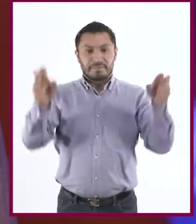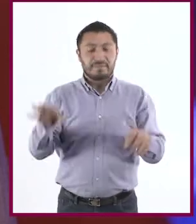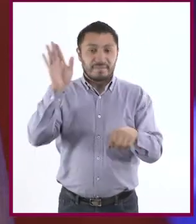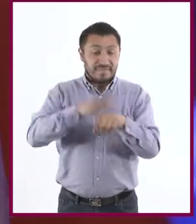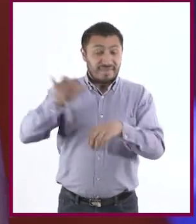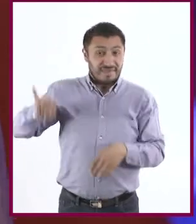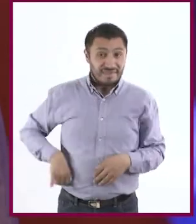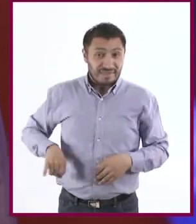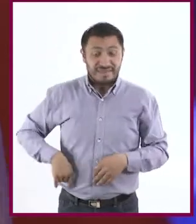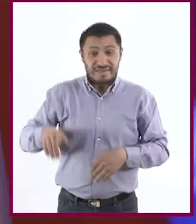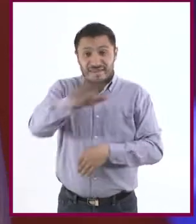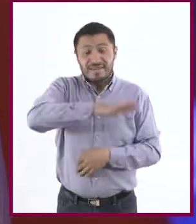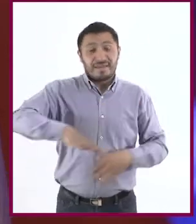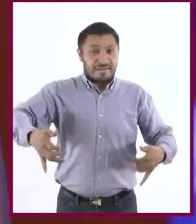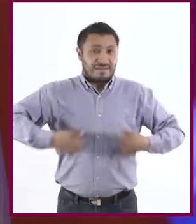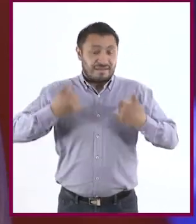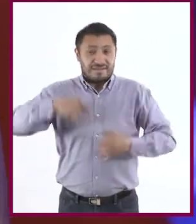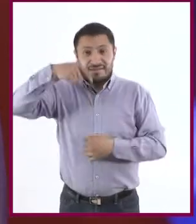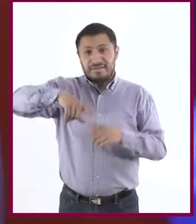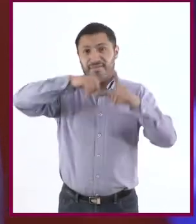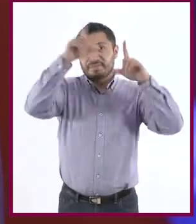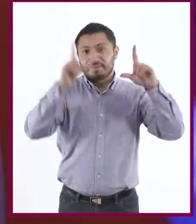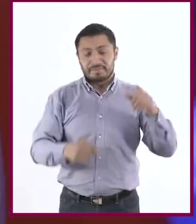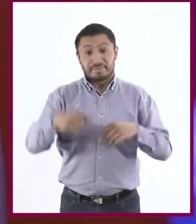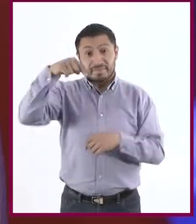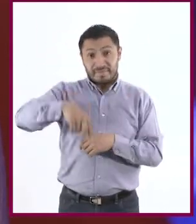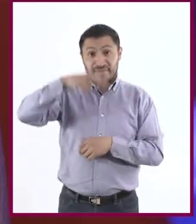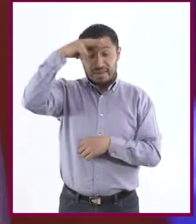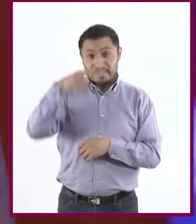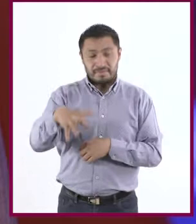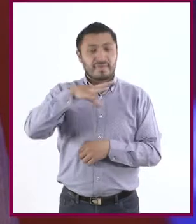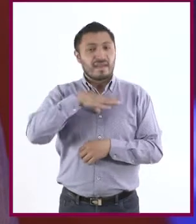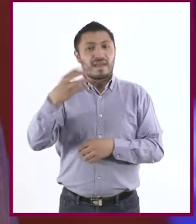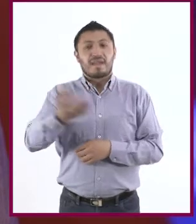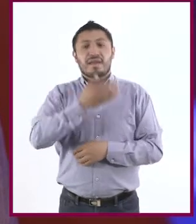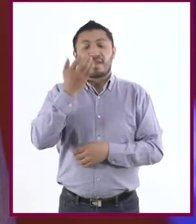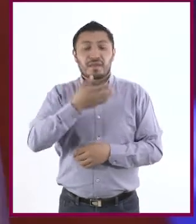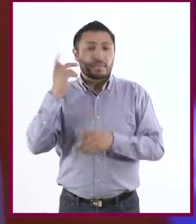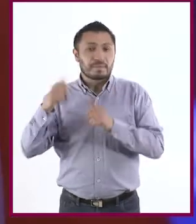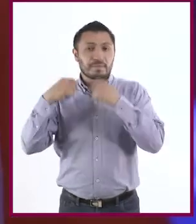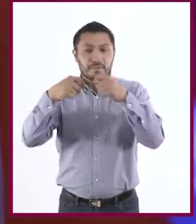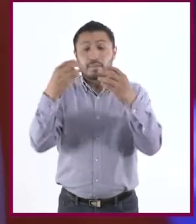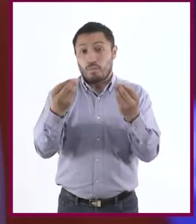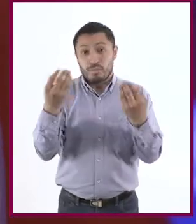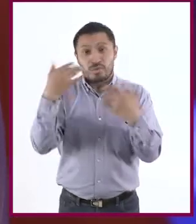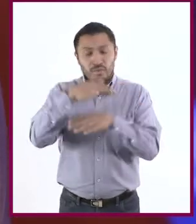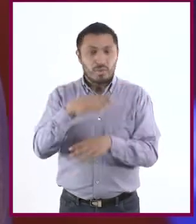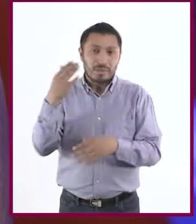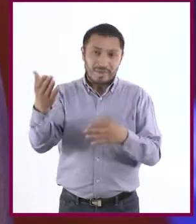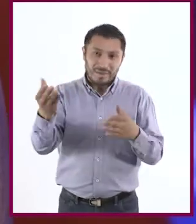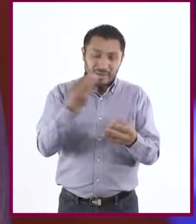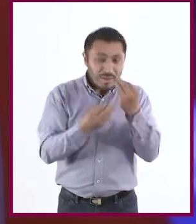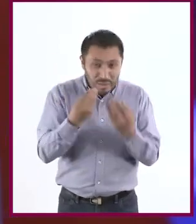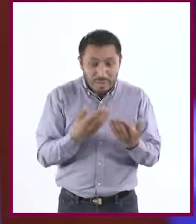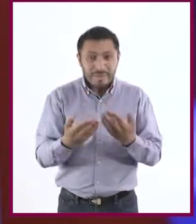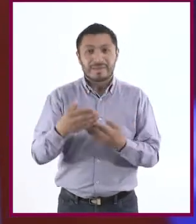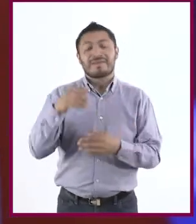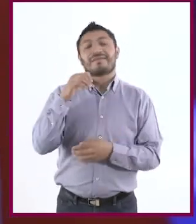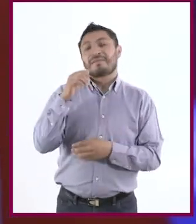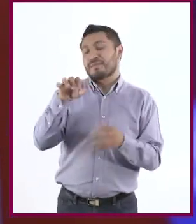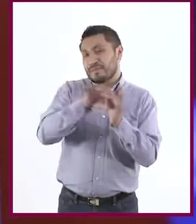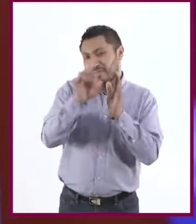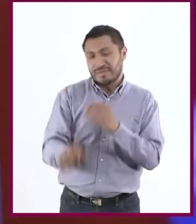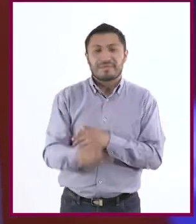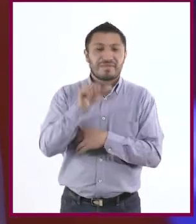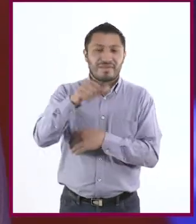interés despiertan entre las y los jóvenes en México. En México tenemos muchas tradiciones que tienen que ver con nuestra comida. No hay 16 de septiembre